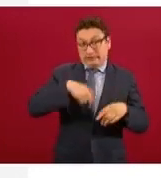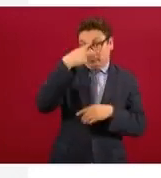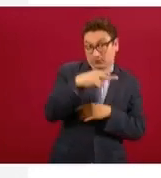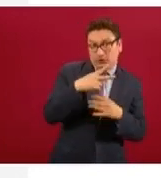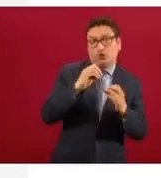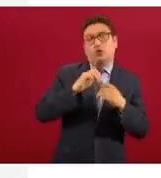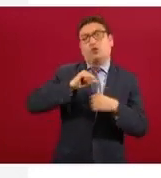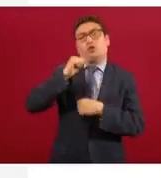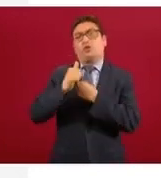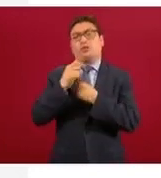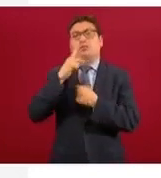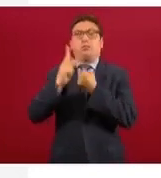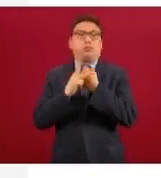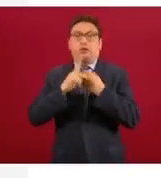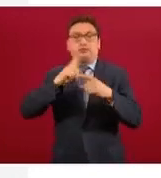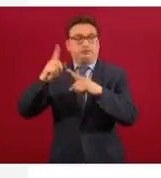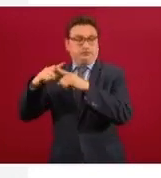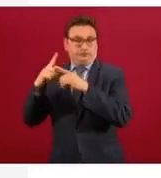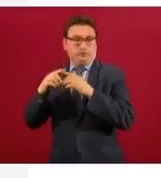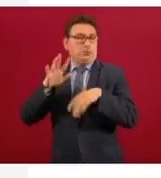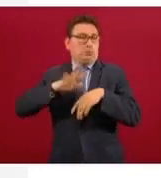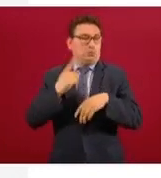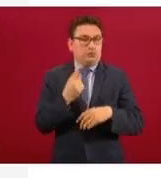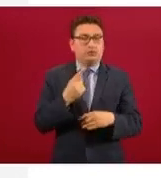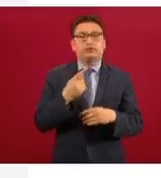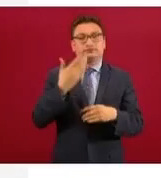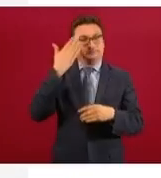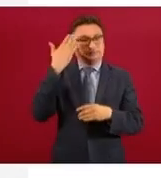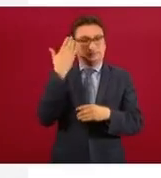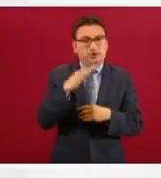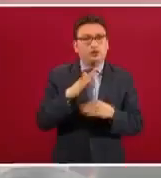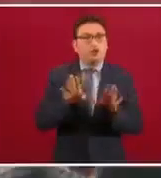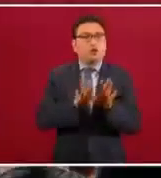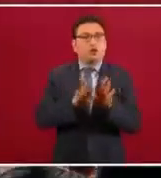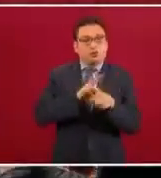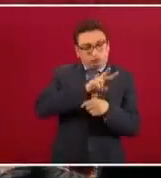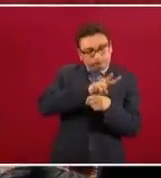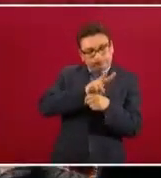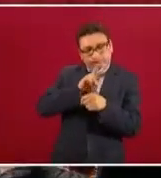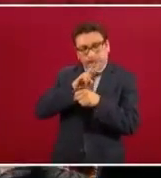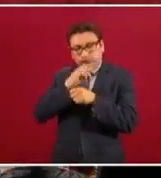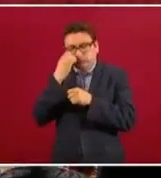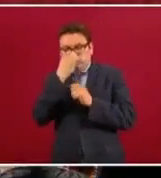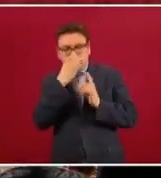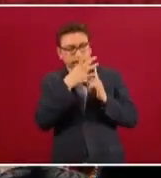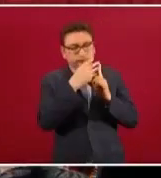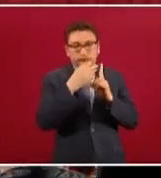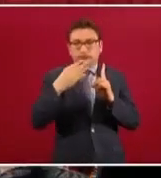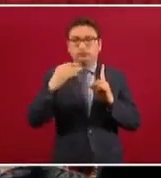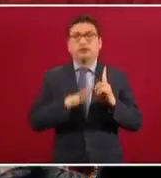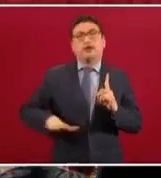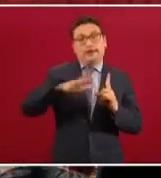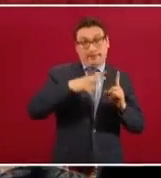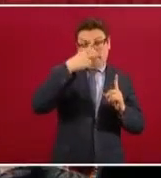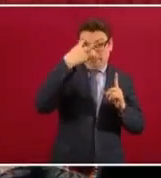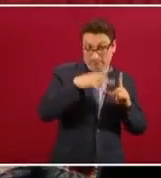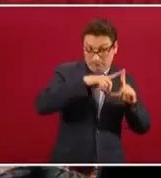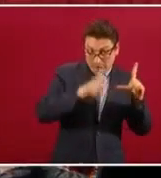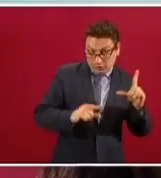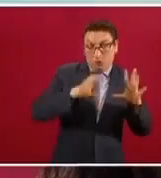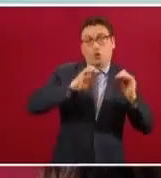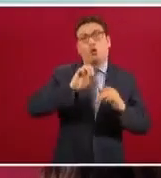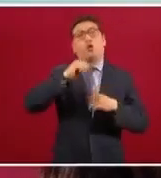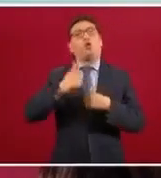mundo. Sabemos, por la manera en que funciona la vigilancia epidemiológica en México y en cualquier otra parte del